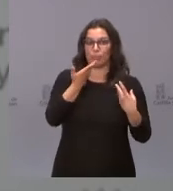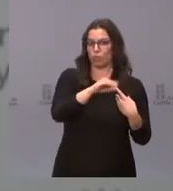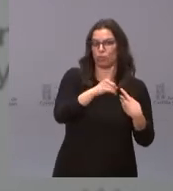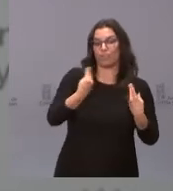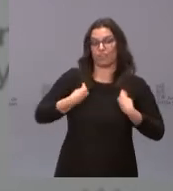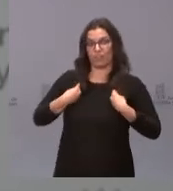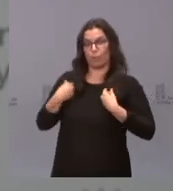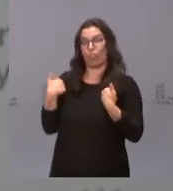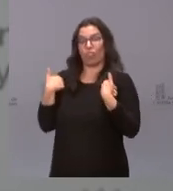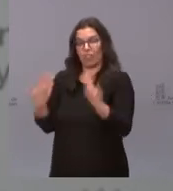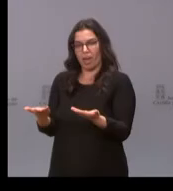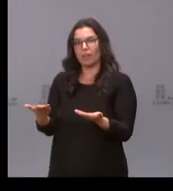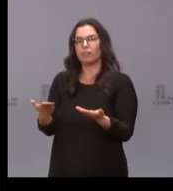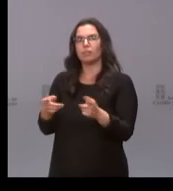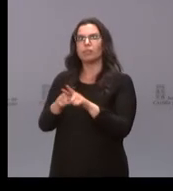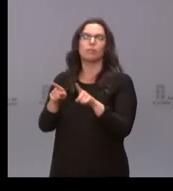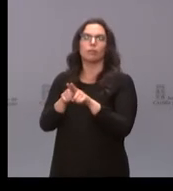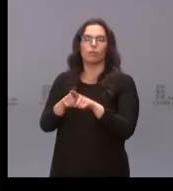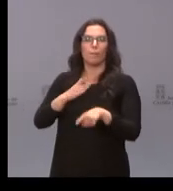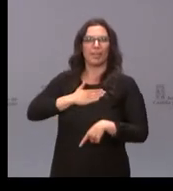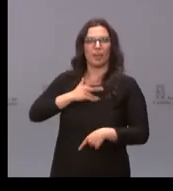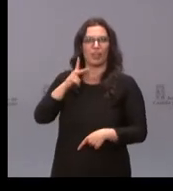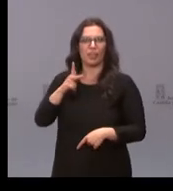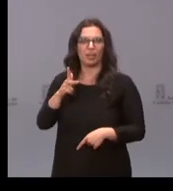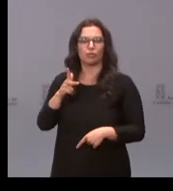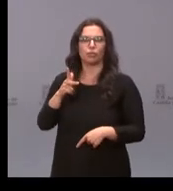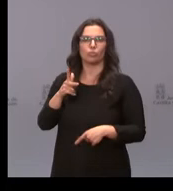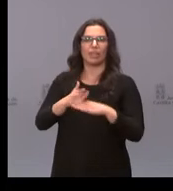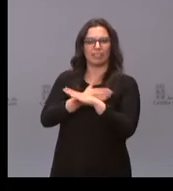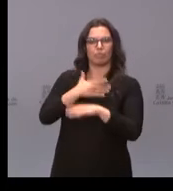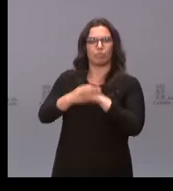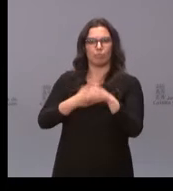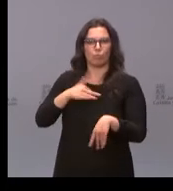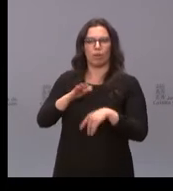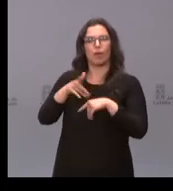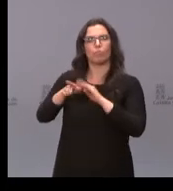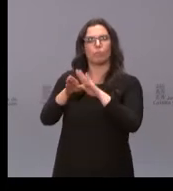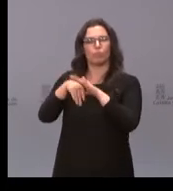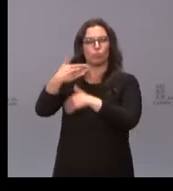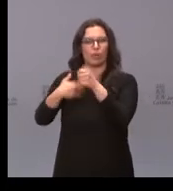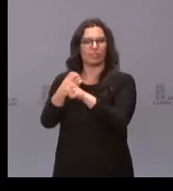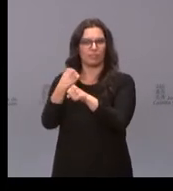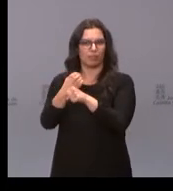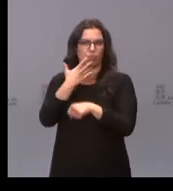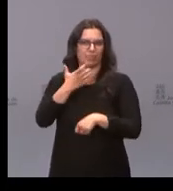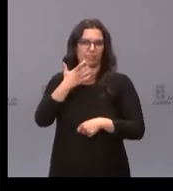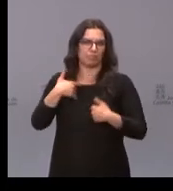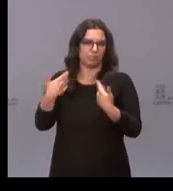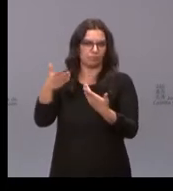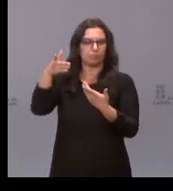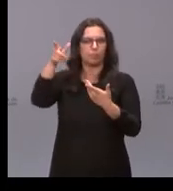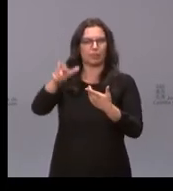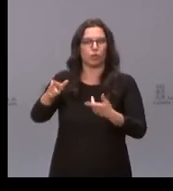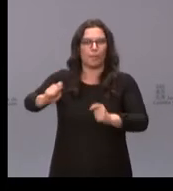la transmisión anticipada de bienes y derechos para así poder desarrollar la actividad por parte de quien recibe esta donación